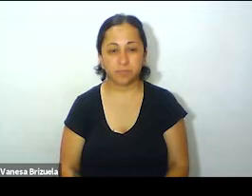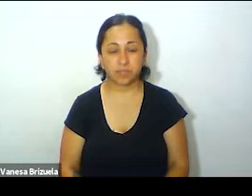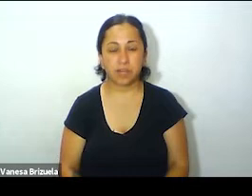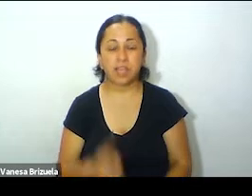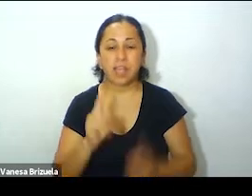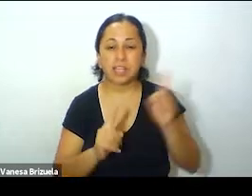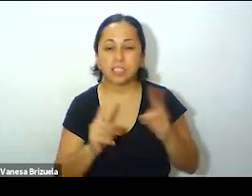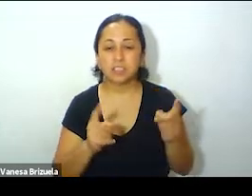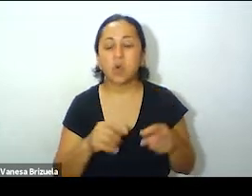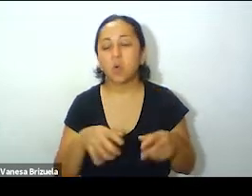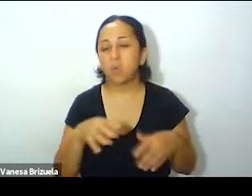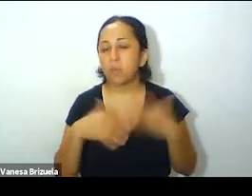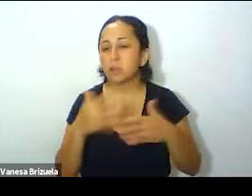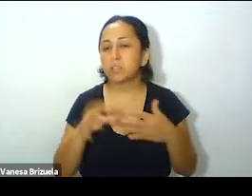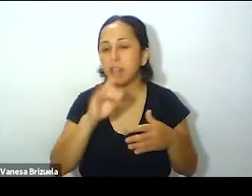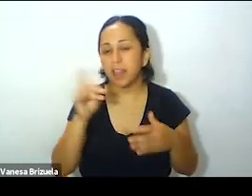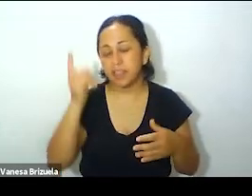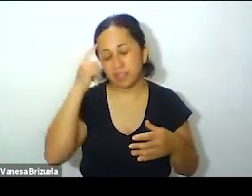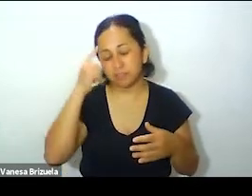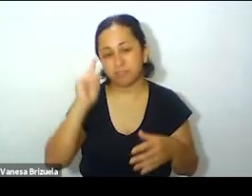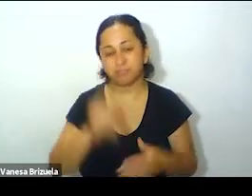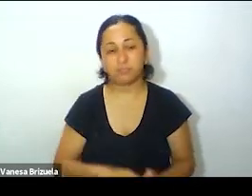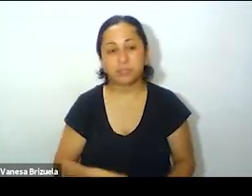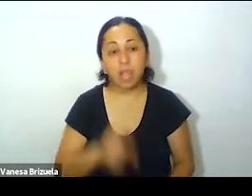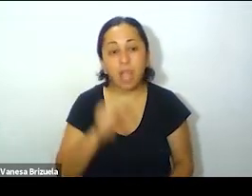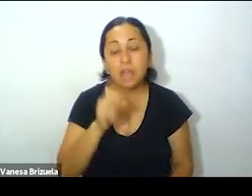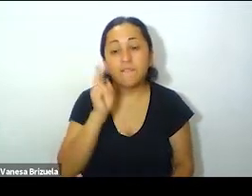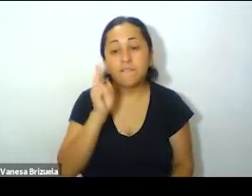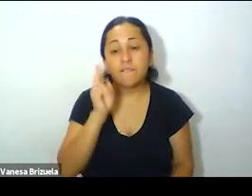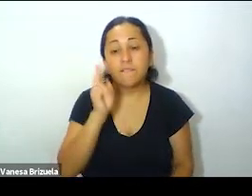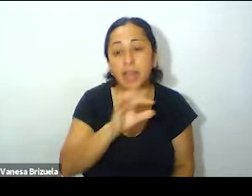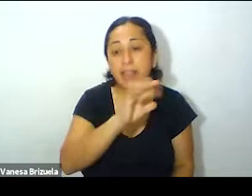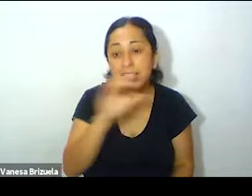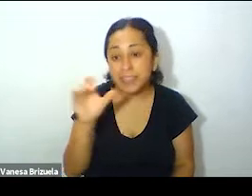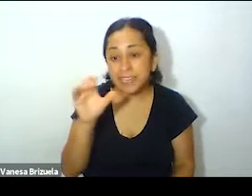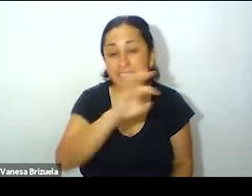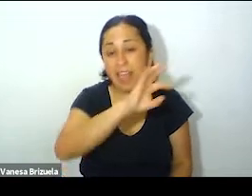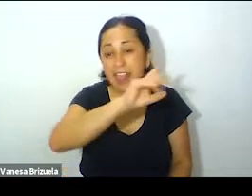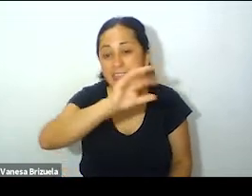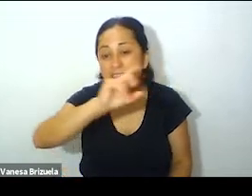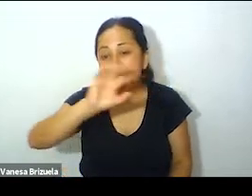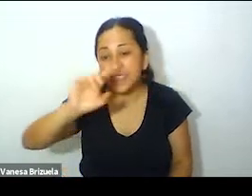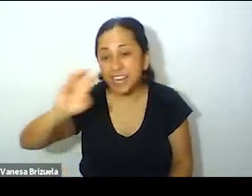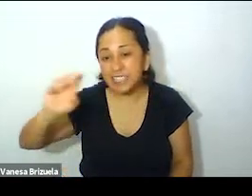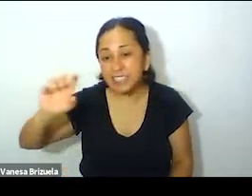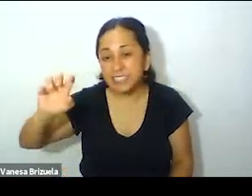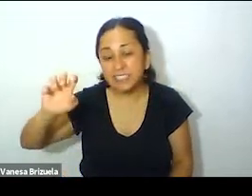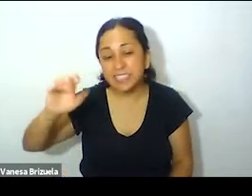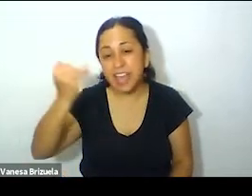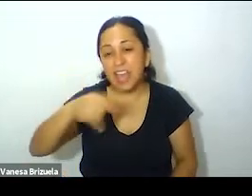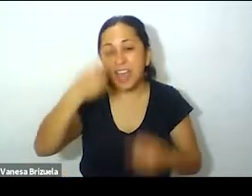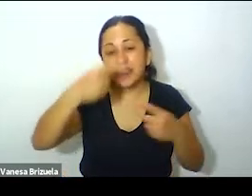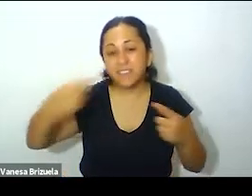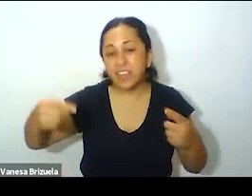pasar mucho cuando empiezan a hacer uso consciente de las letras. Y van a ver que las letras tienen diferentes